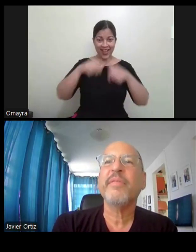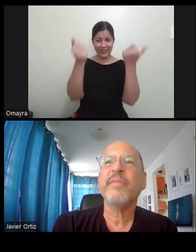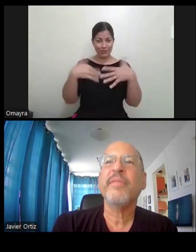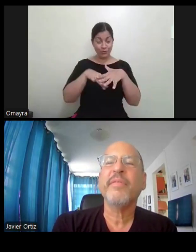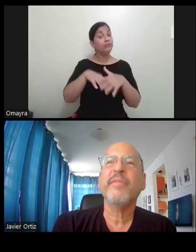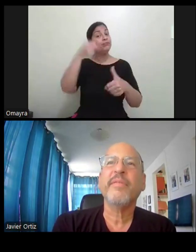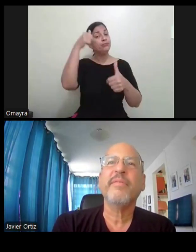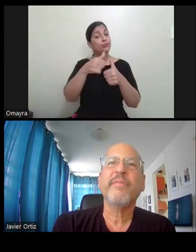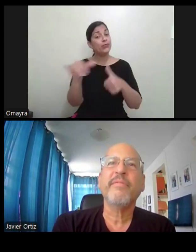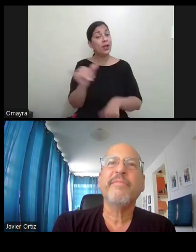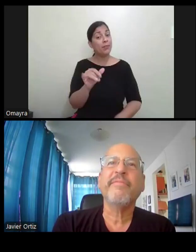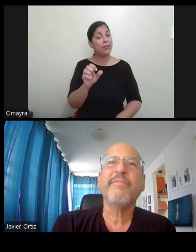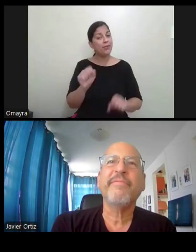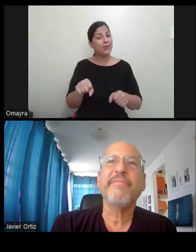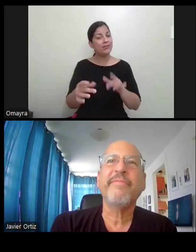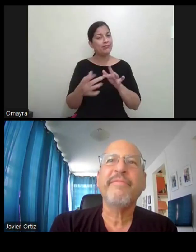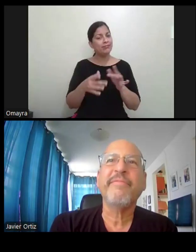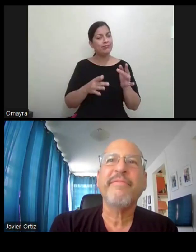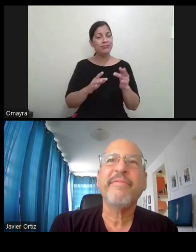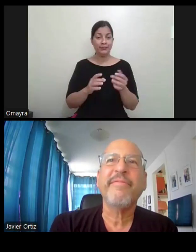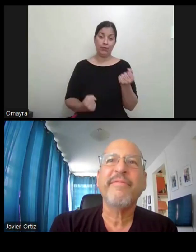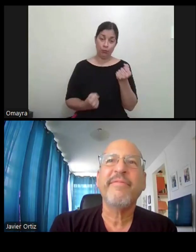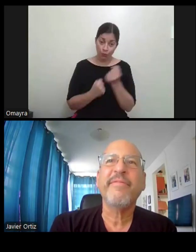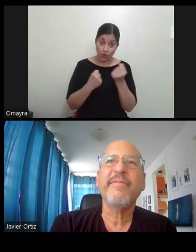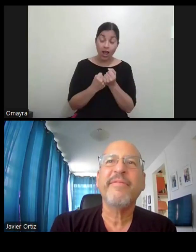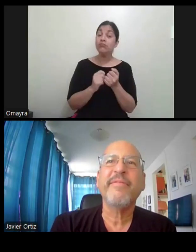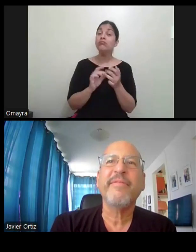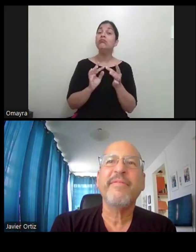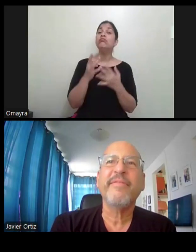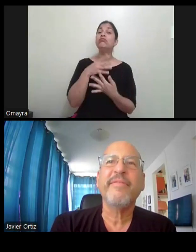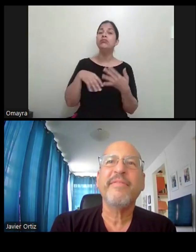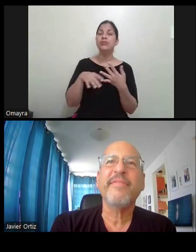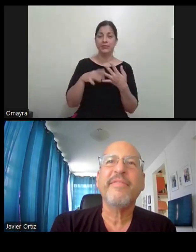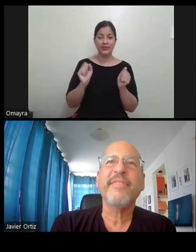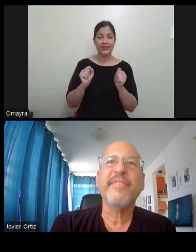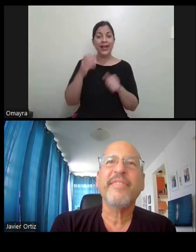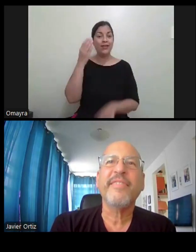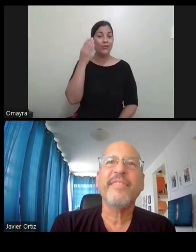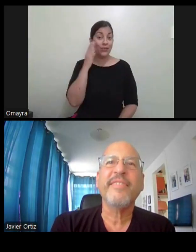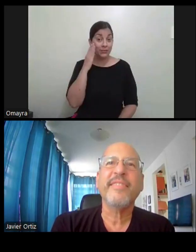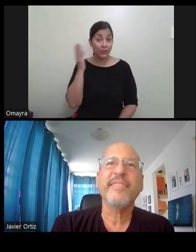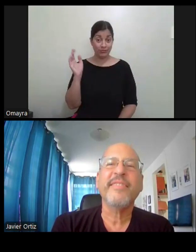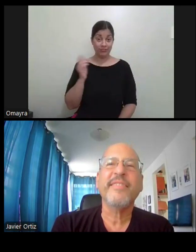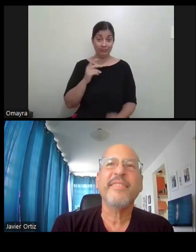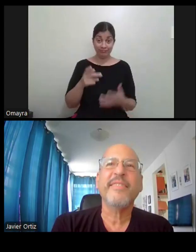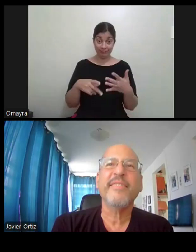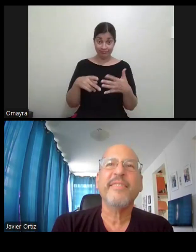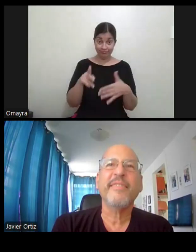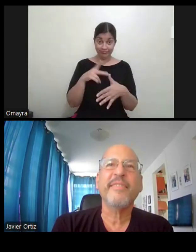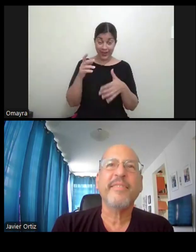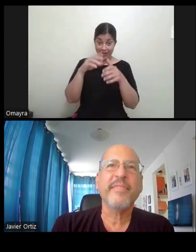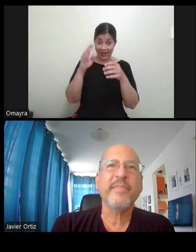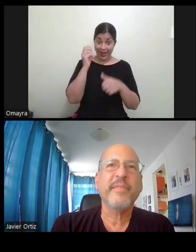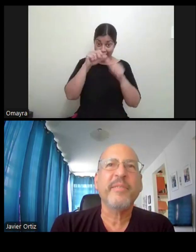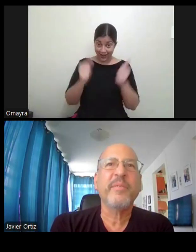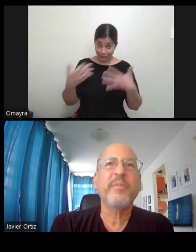recuerden que también pueden encontrarnos y darnos el apoyo en nuestras redes sociales. Nos encuentra en Facebook, nuestro fanpage Artefusión, rapidito